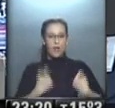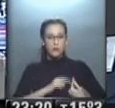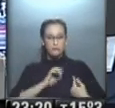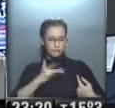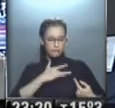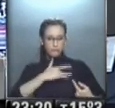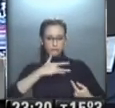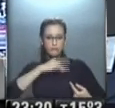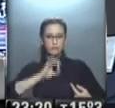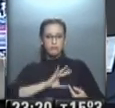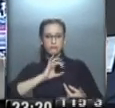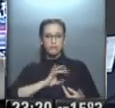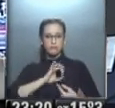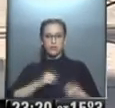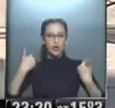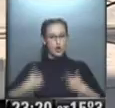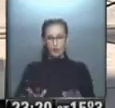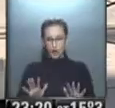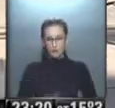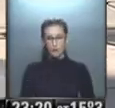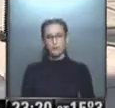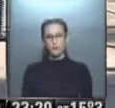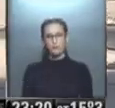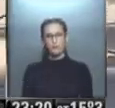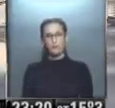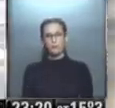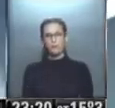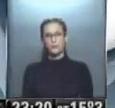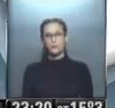sin apoyo de drogas vasoactivas.